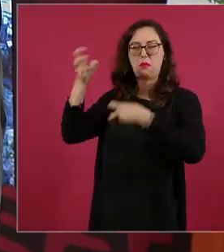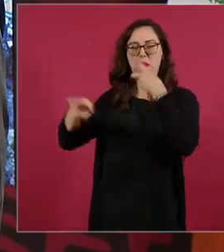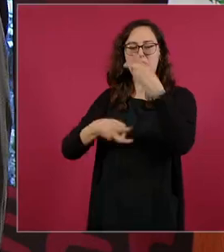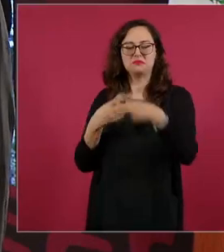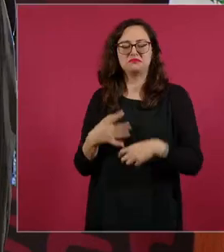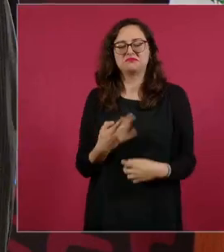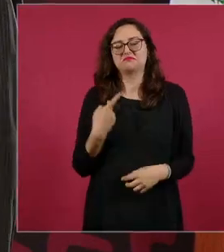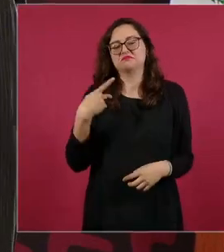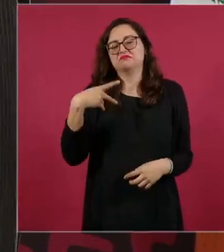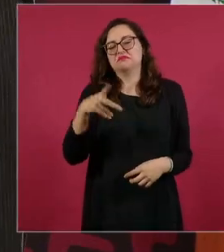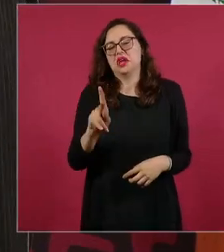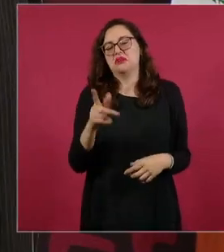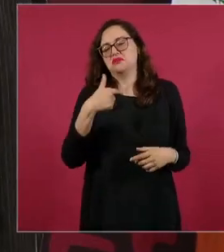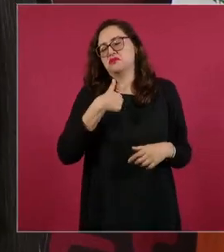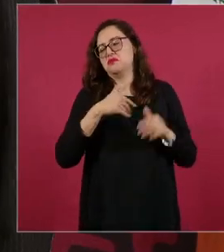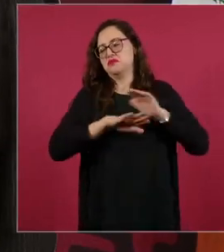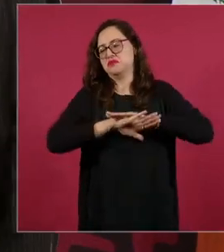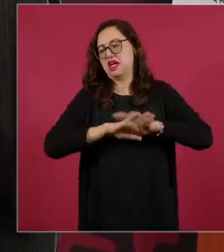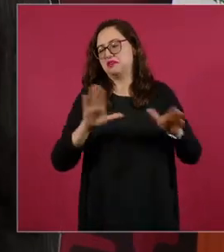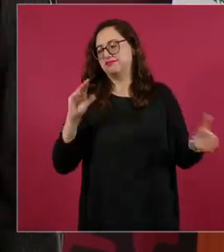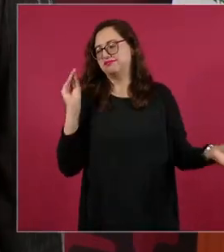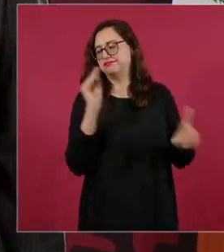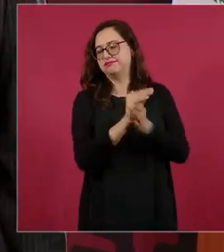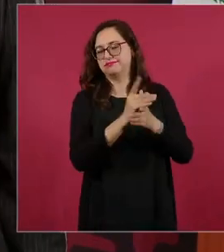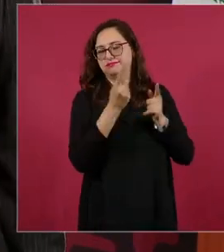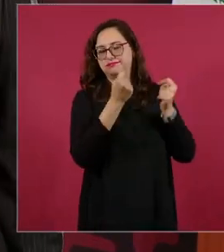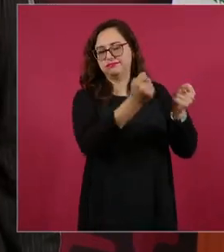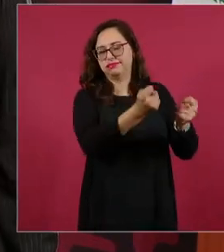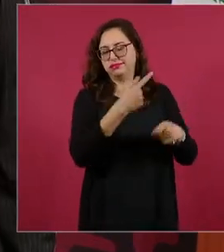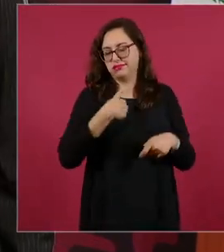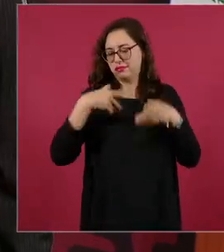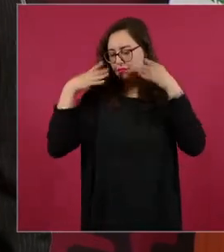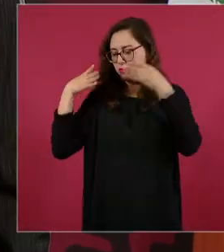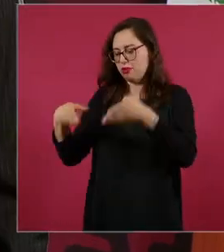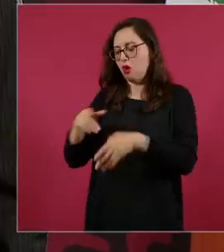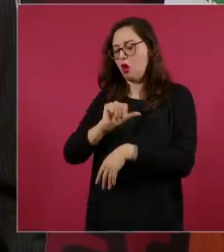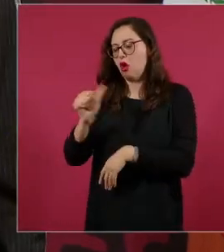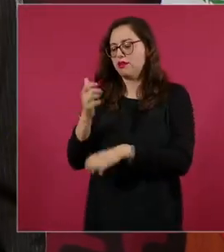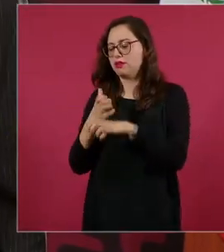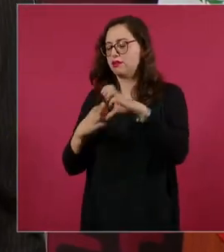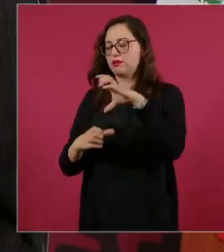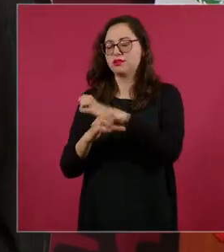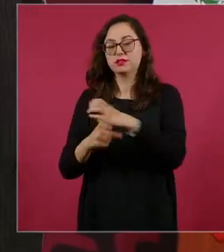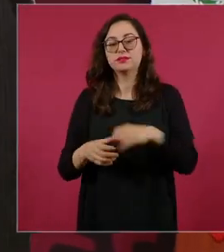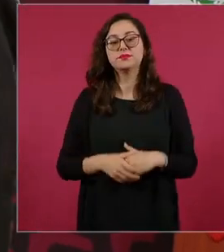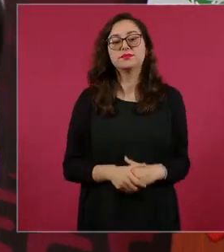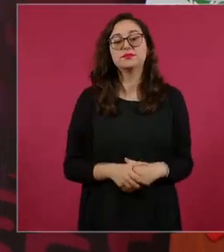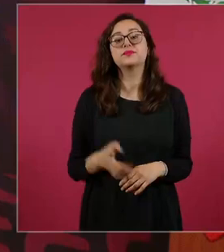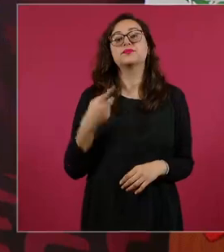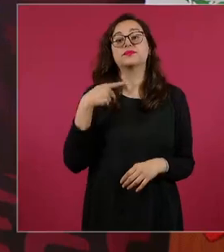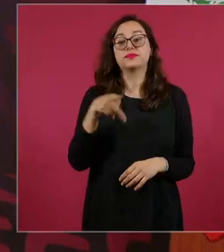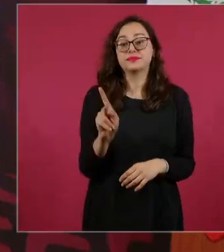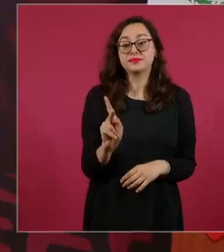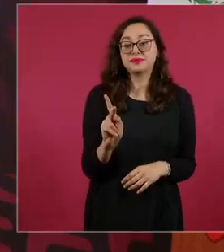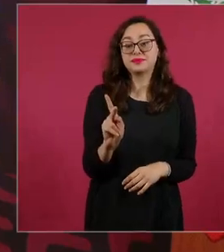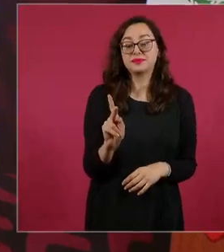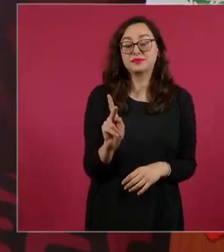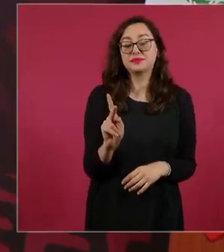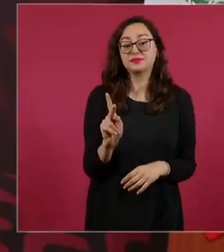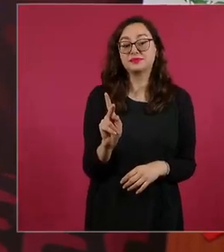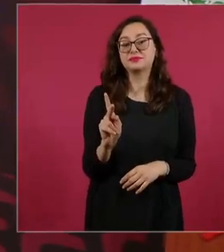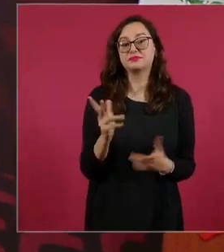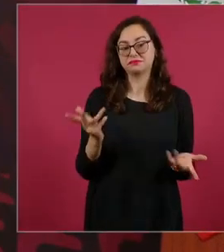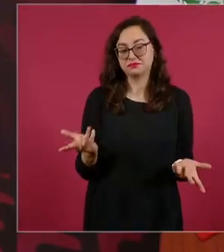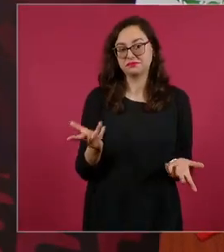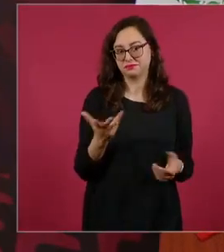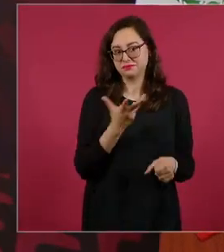a estar ya voy a estar en otras cosas pero ojalá y